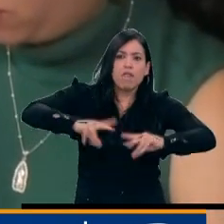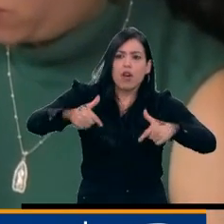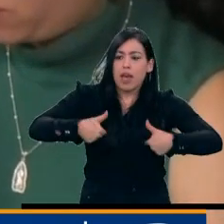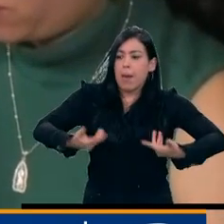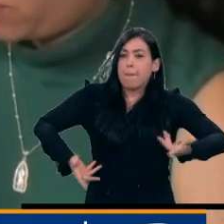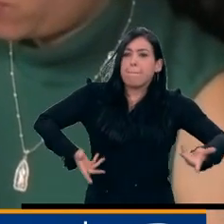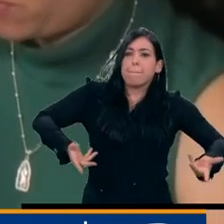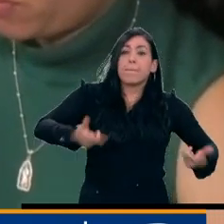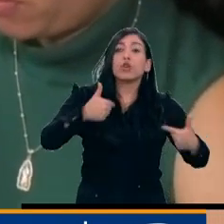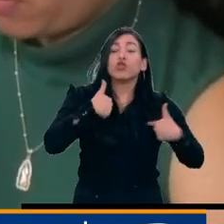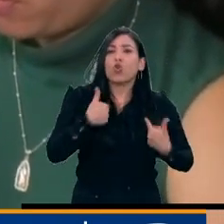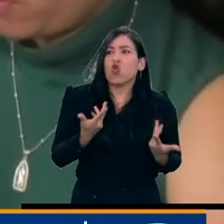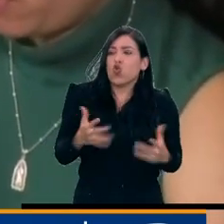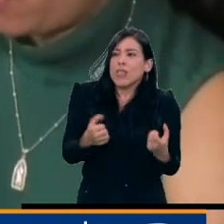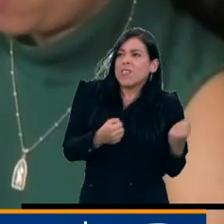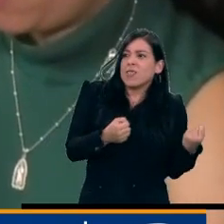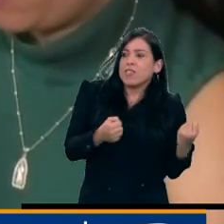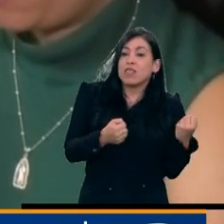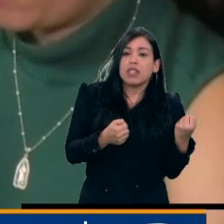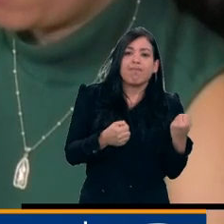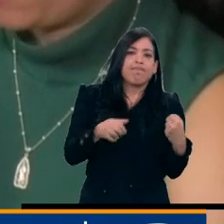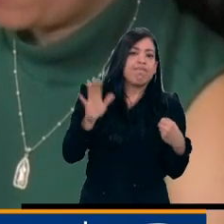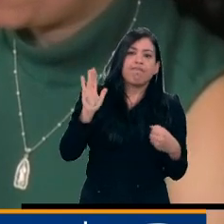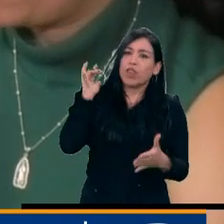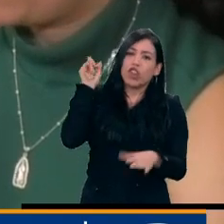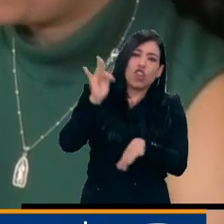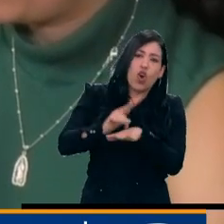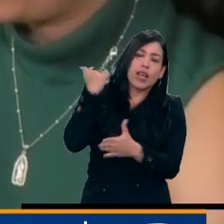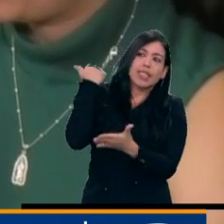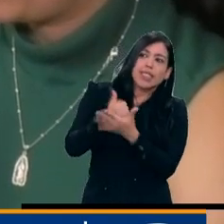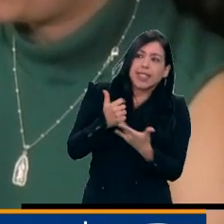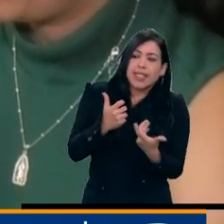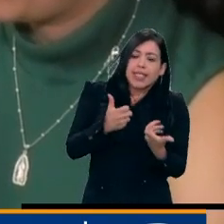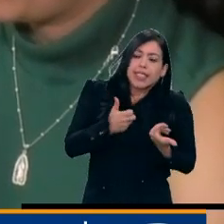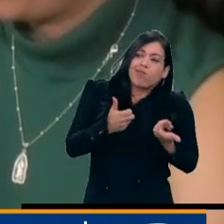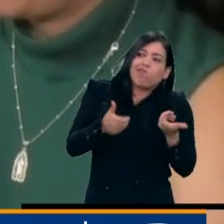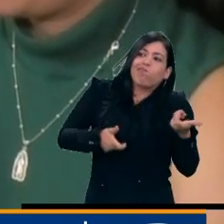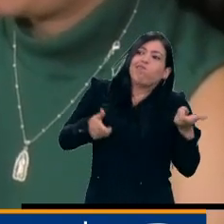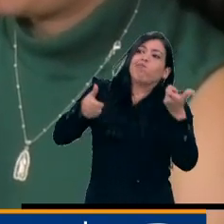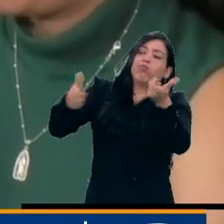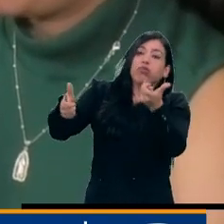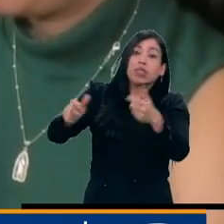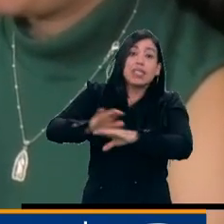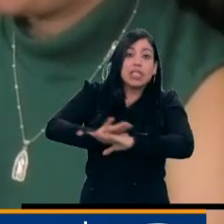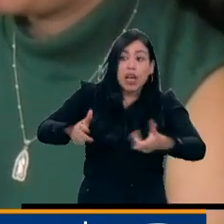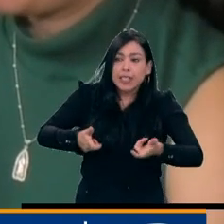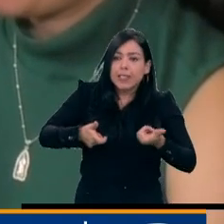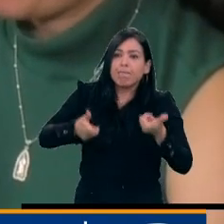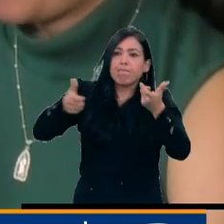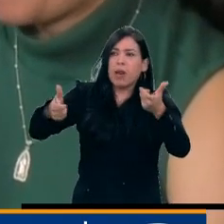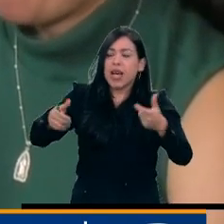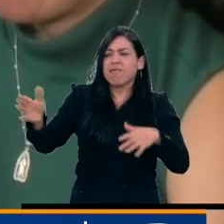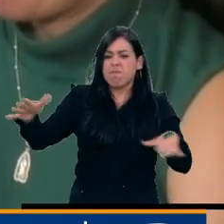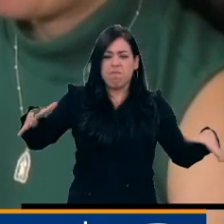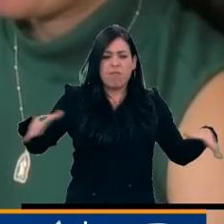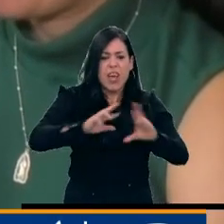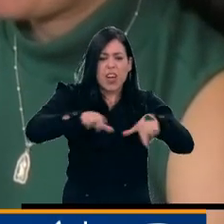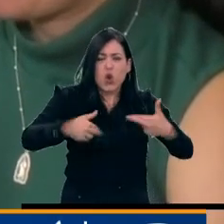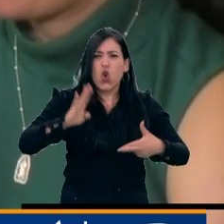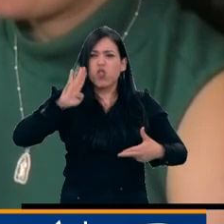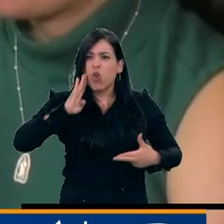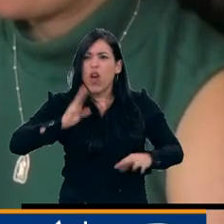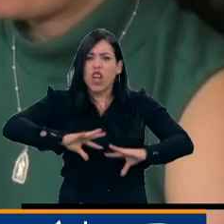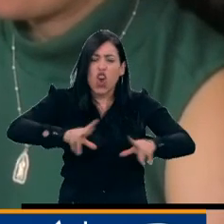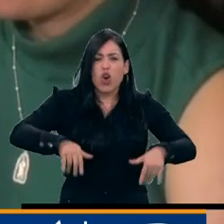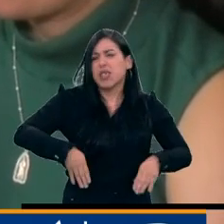pues, en mi caso, yo no quería, pero teníamos que hacerlo. Y apenas nos quitaron todo, nos reunieron, nos quitaron celulares,